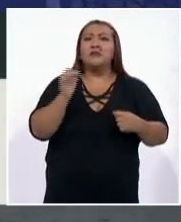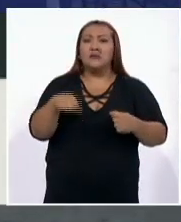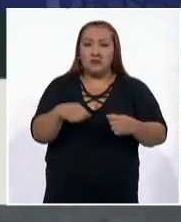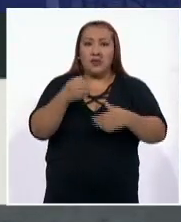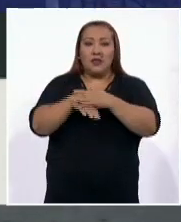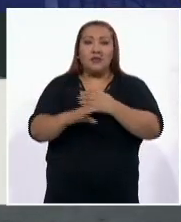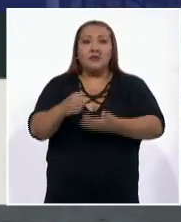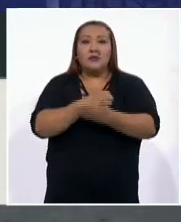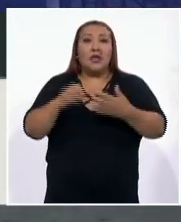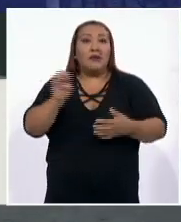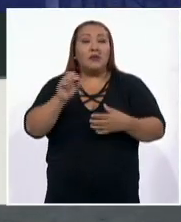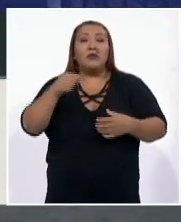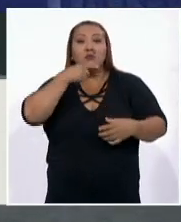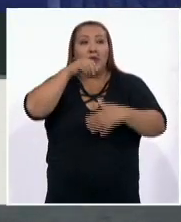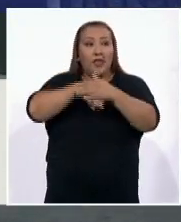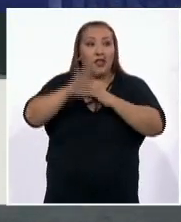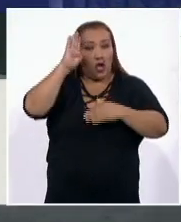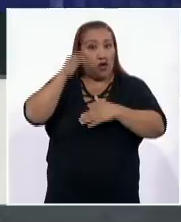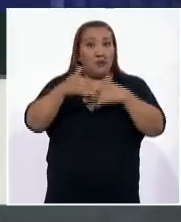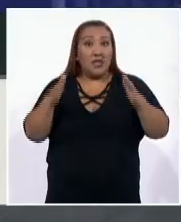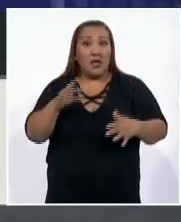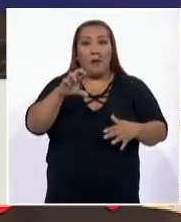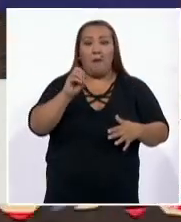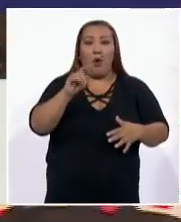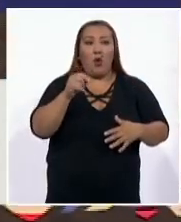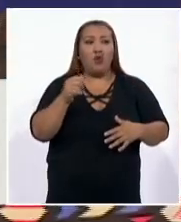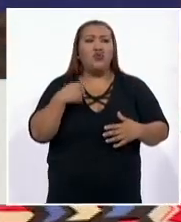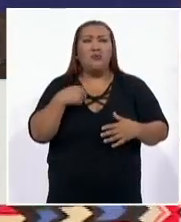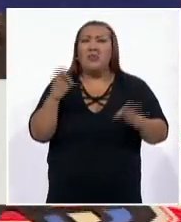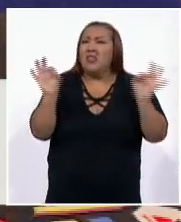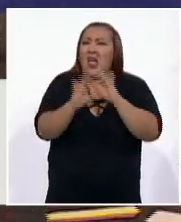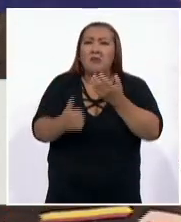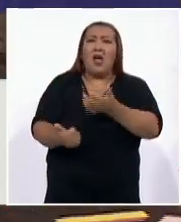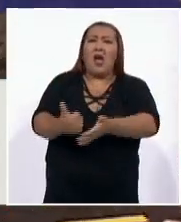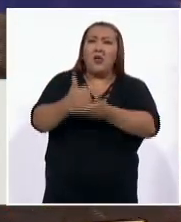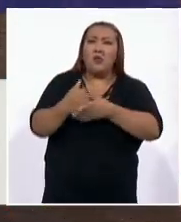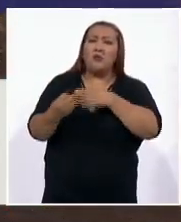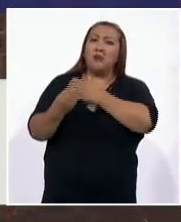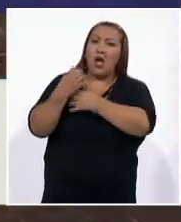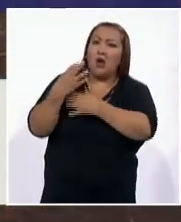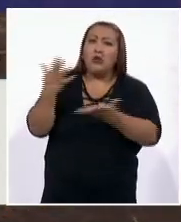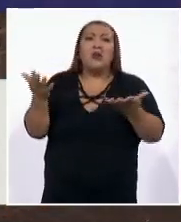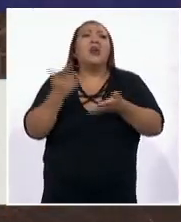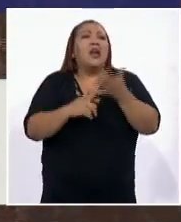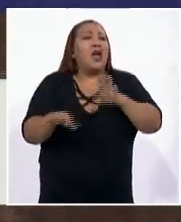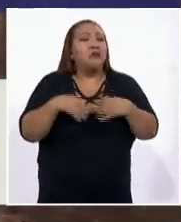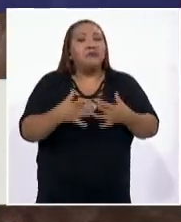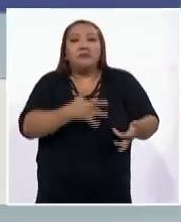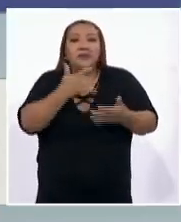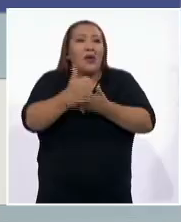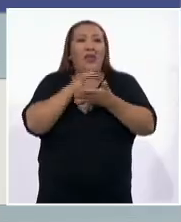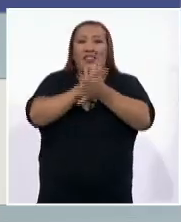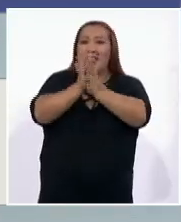centro de emergencia mujer que está dentro de la comisaría Polo. Yo siento que ningún tipo de asesoría. El CEN ahorita siento que no me ayudó en